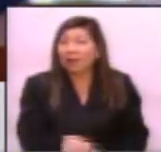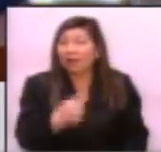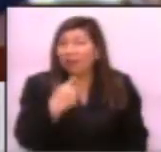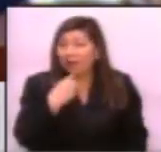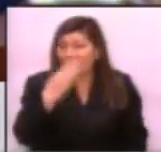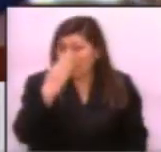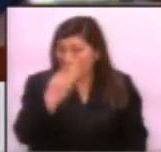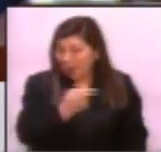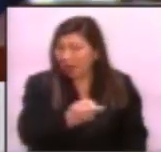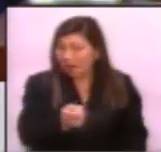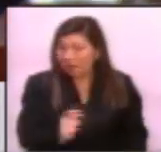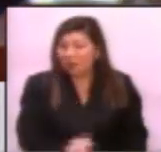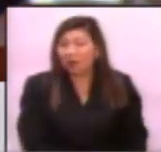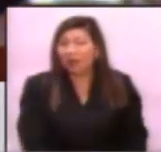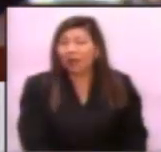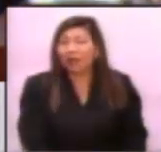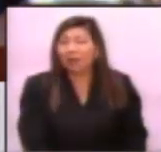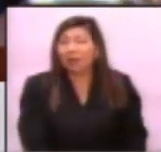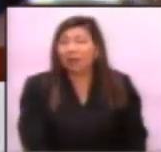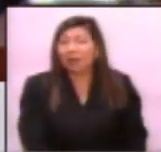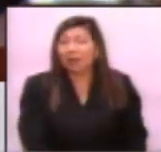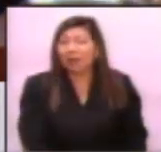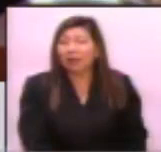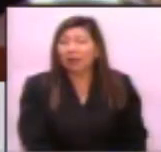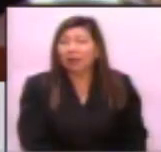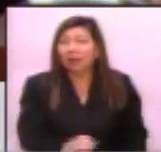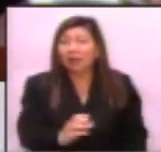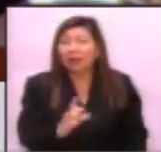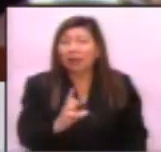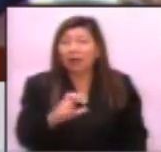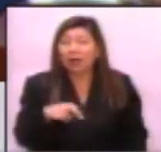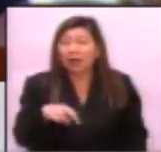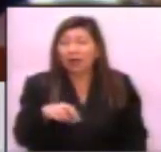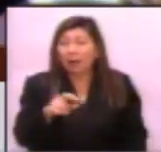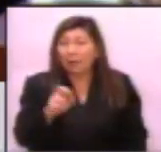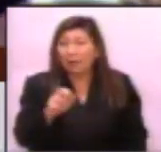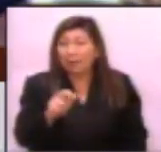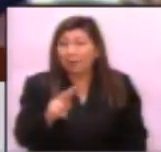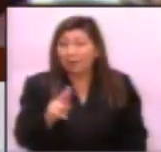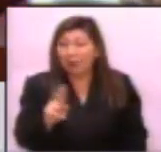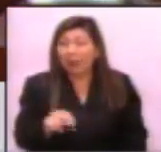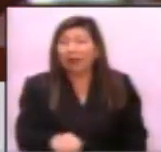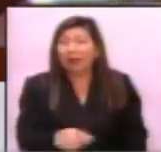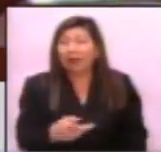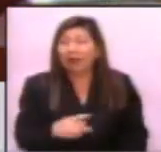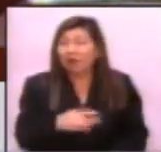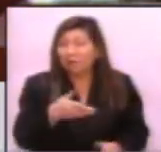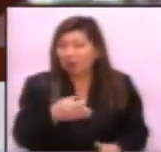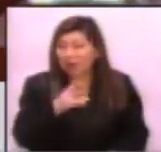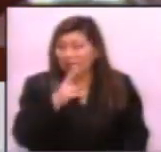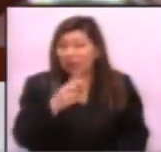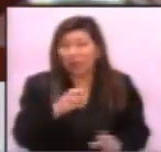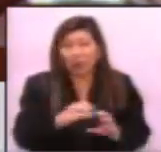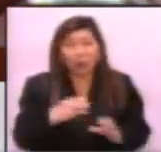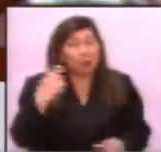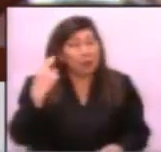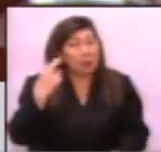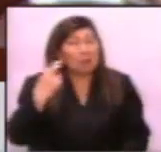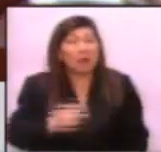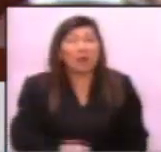decimos a Lapra, porque el señor Klimper, vuestro secretario general nacional del